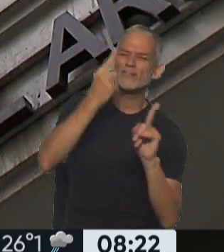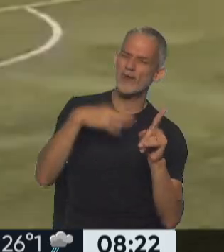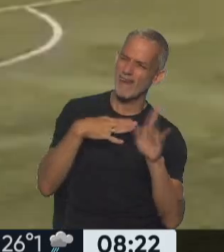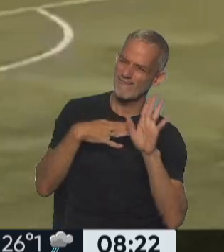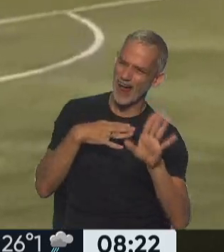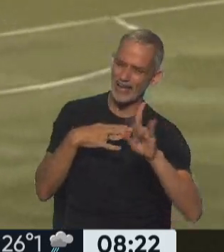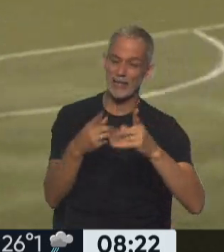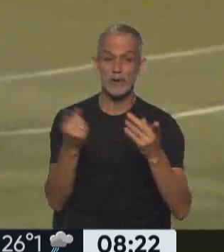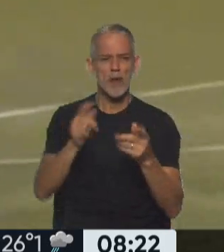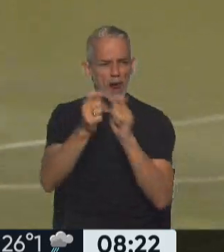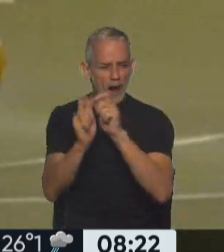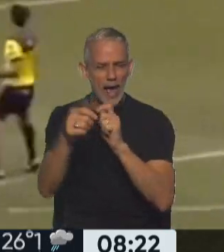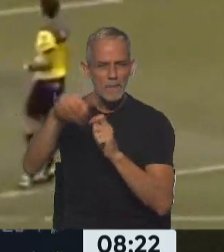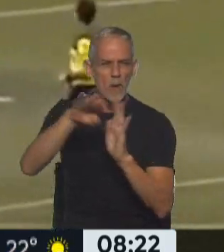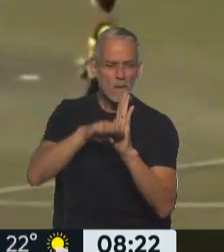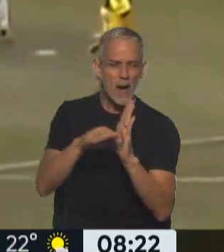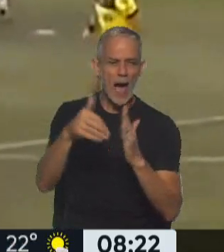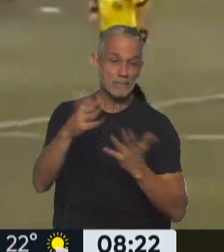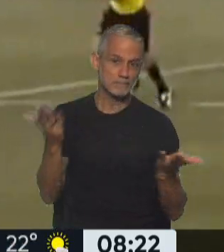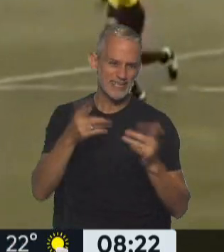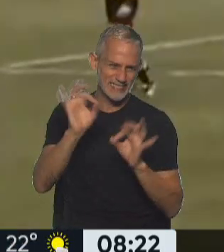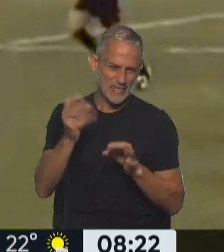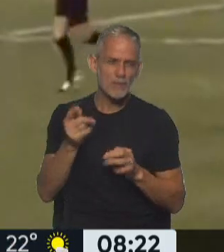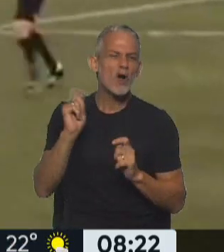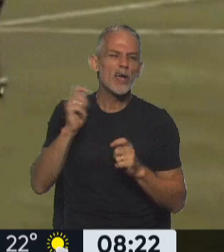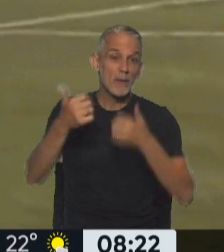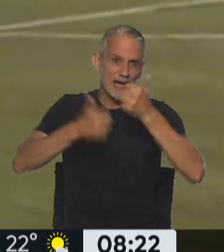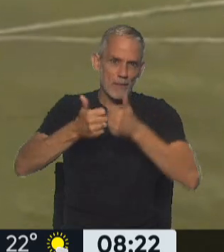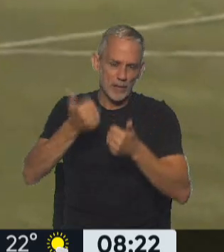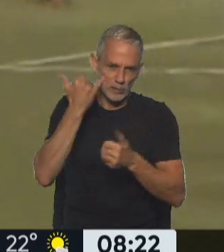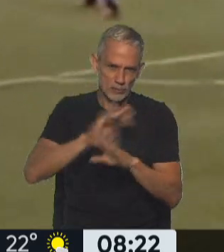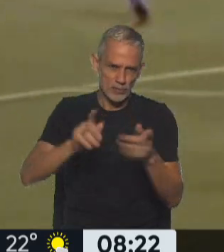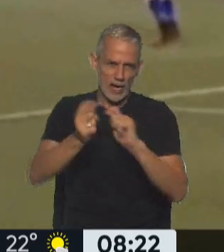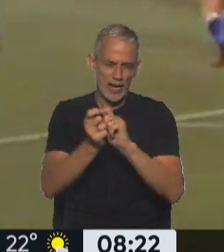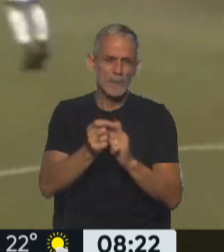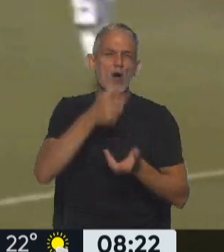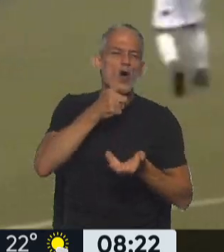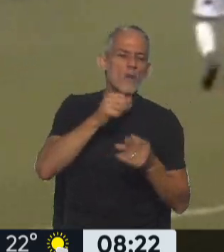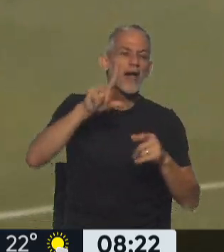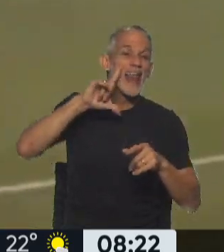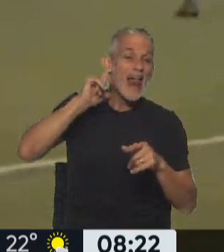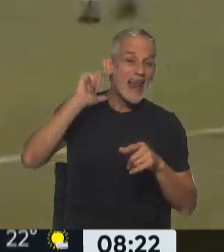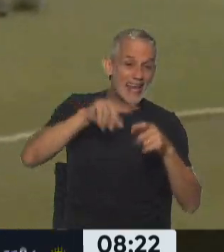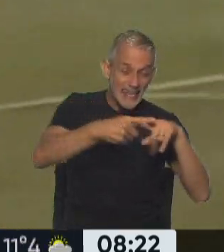también se anuncian modificaciones, como ya sabemos que las tiene el torneo de primera división, con Copa de la Liga comenzando